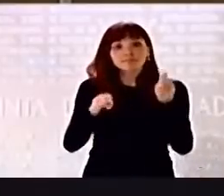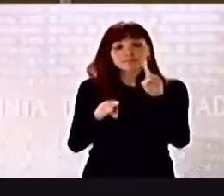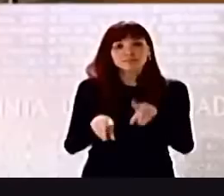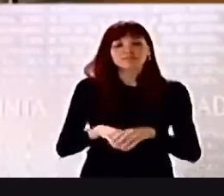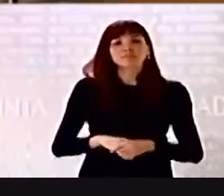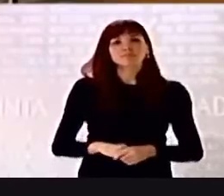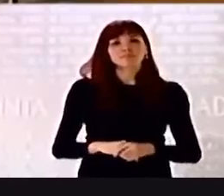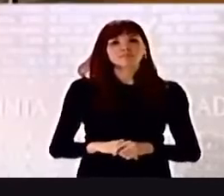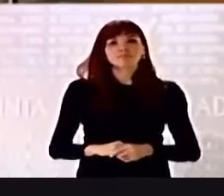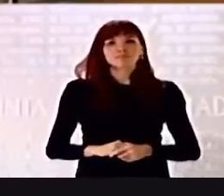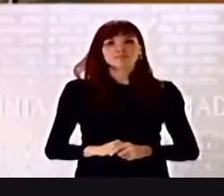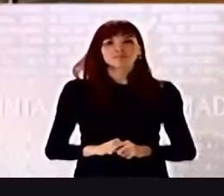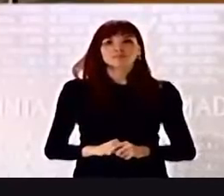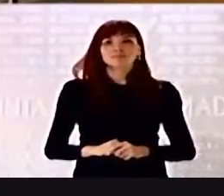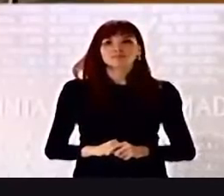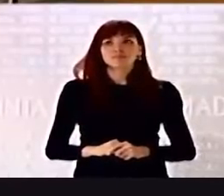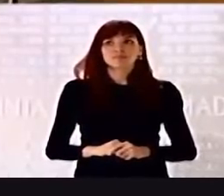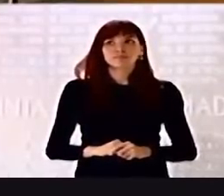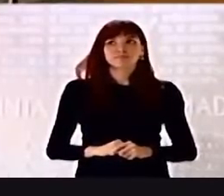¿Alguna pregunta más?